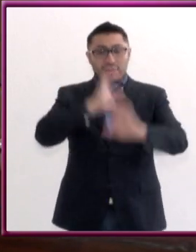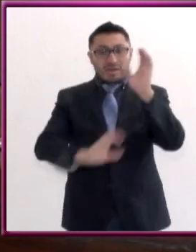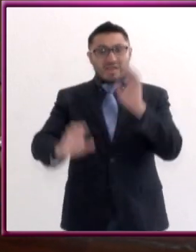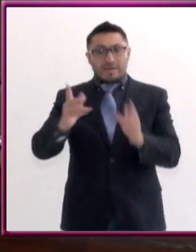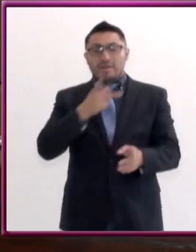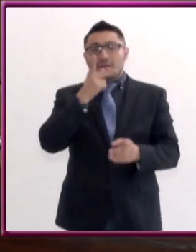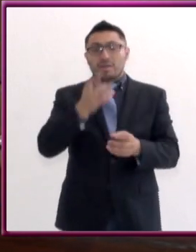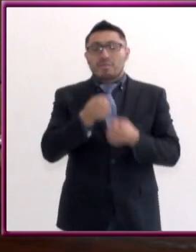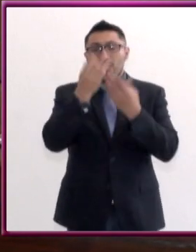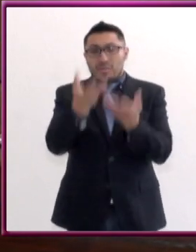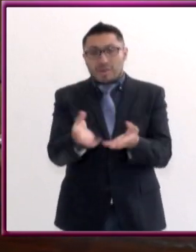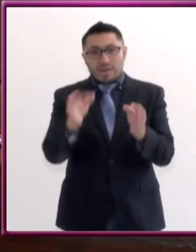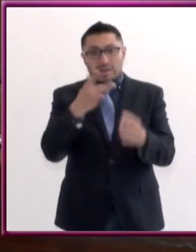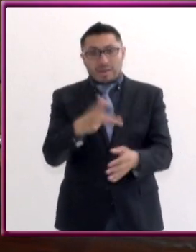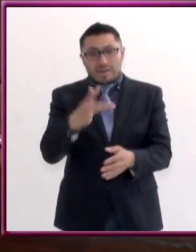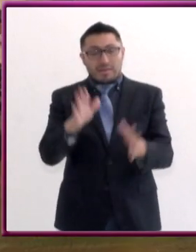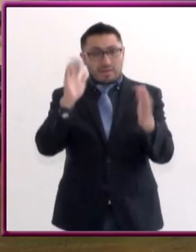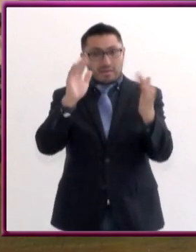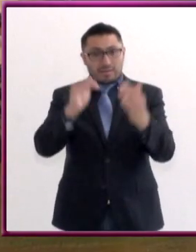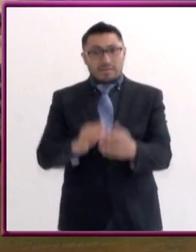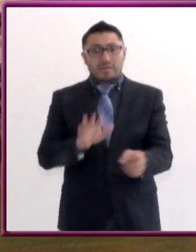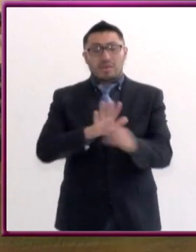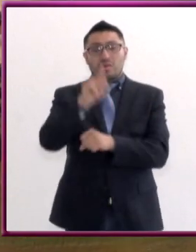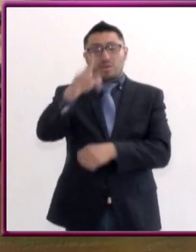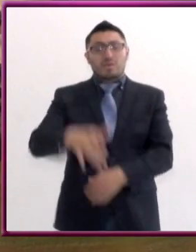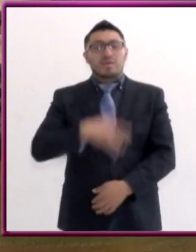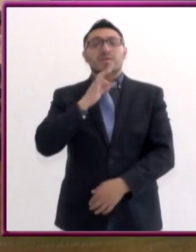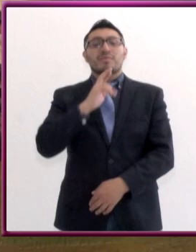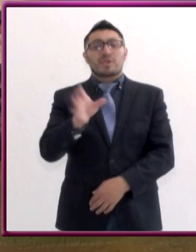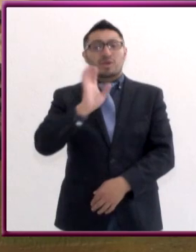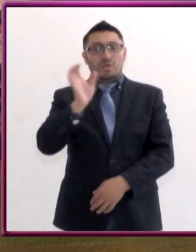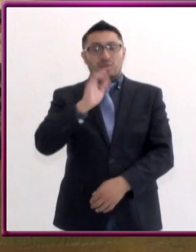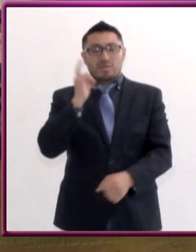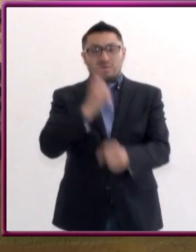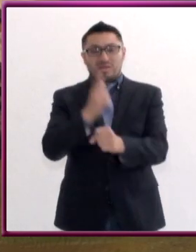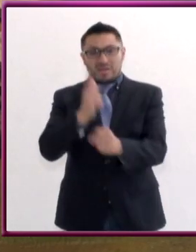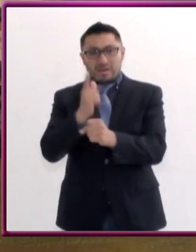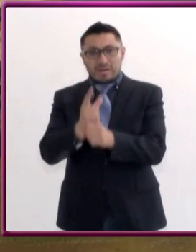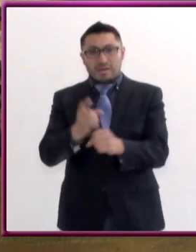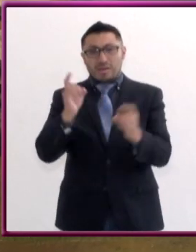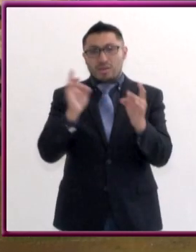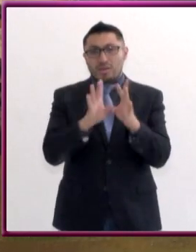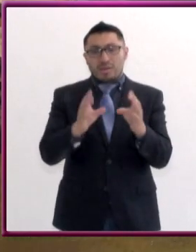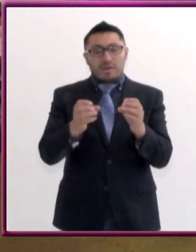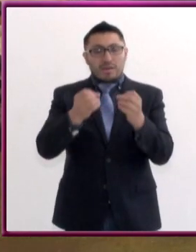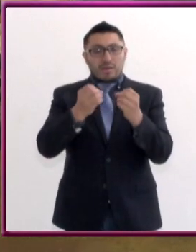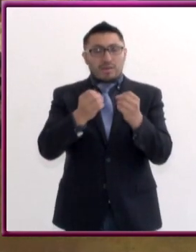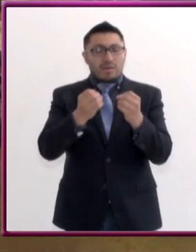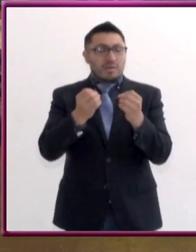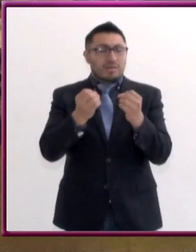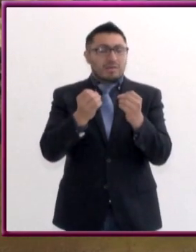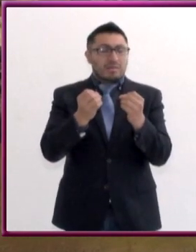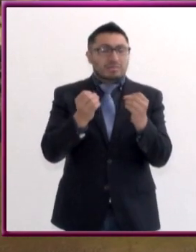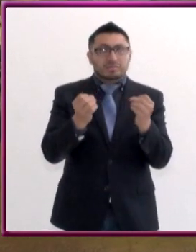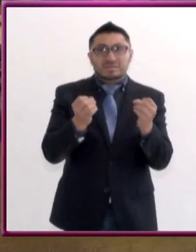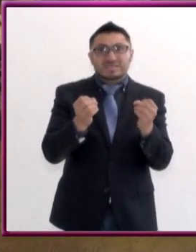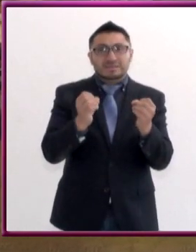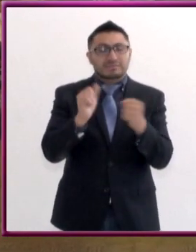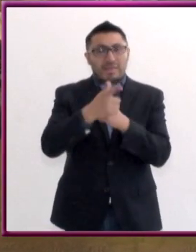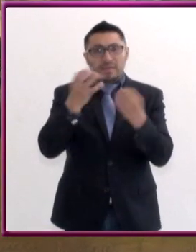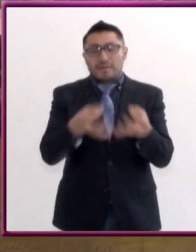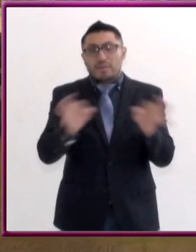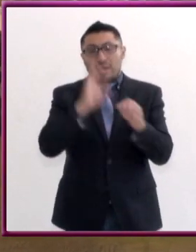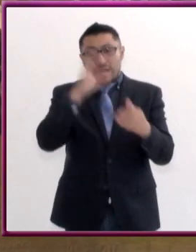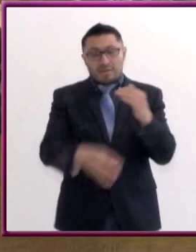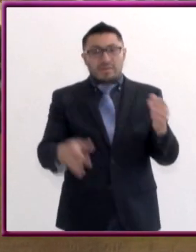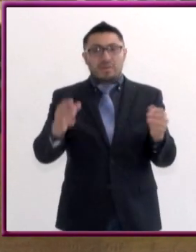palabras al dolor y a la despedida. ¿Qué te hace sentir mejor cuando identificas que un ciclo importante ha terminado? Cuéntanos